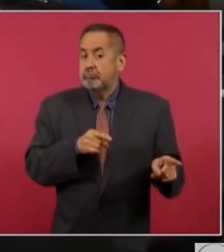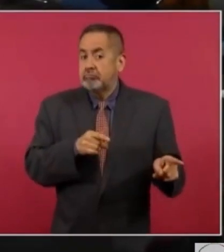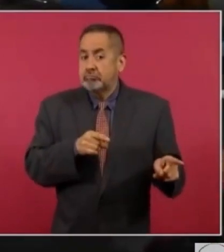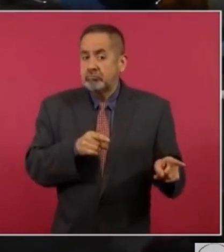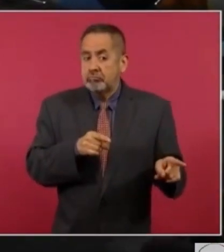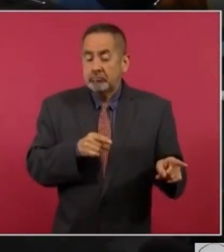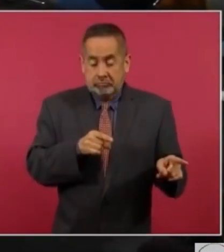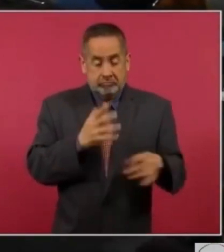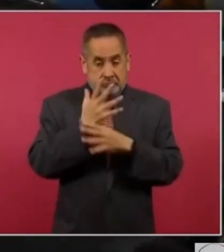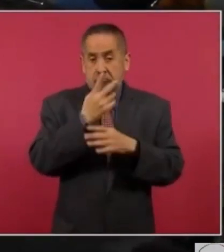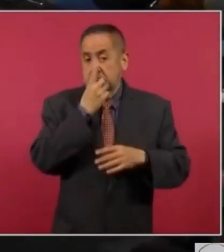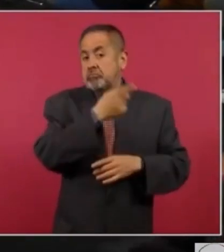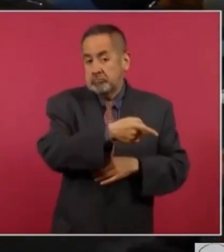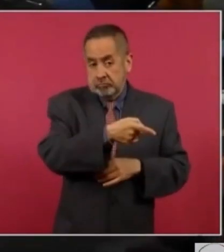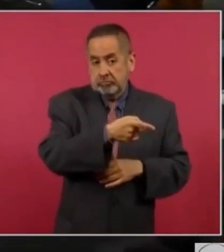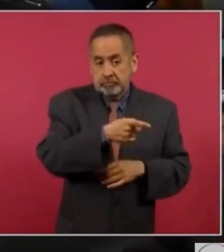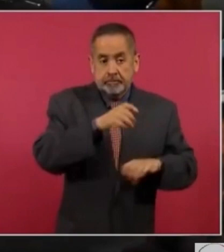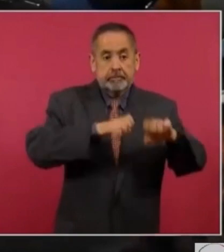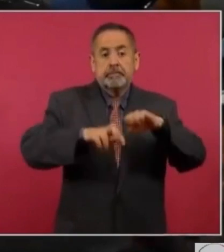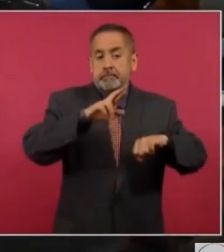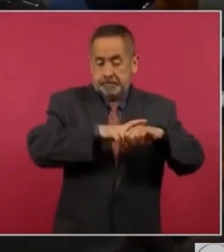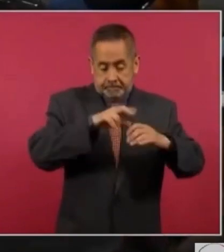el hecho